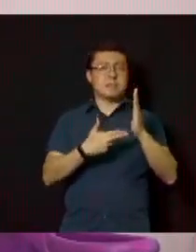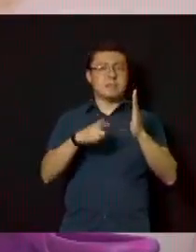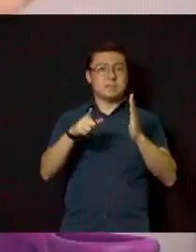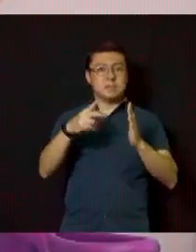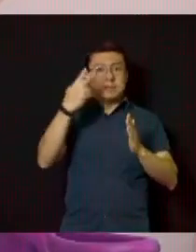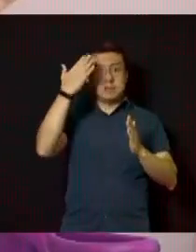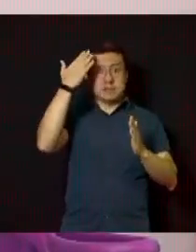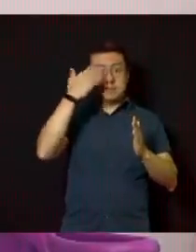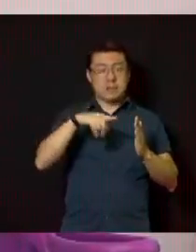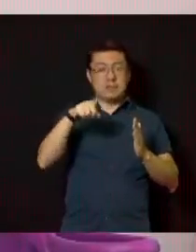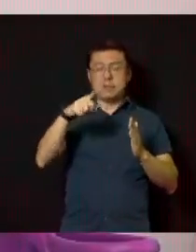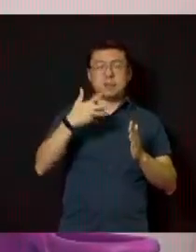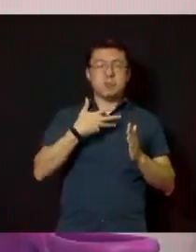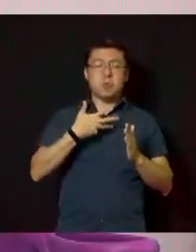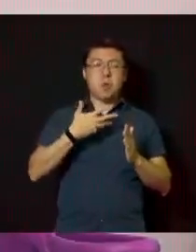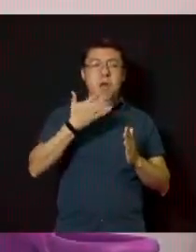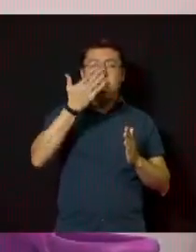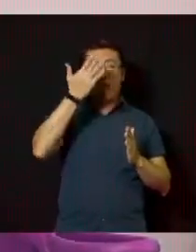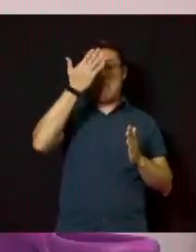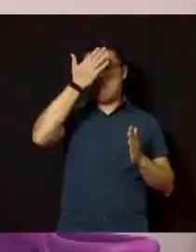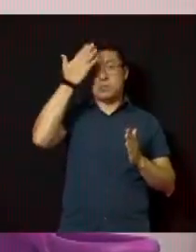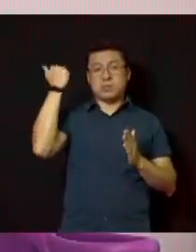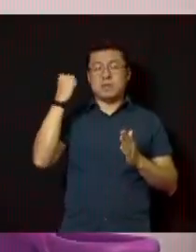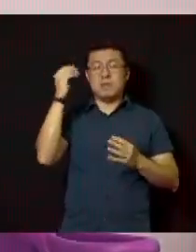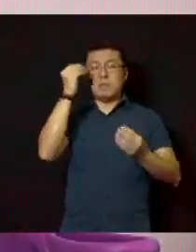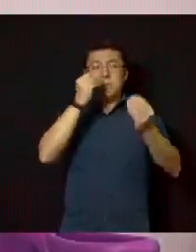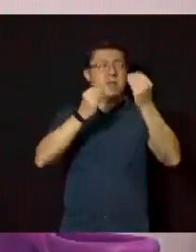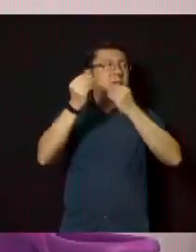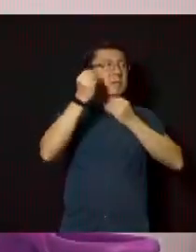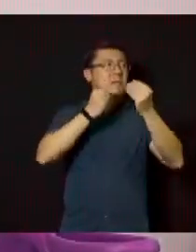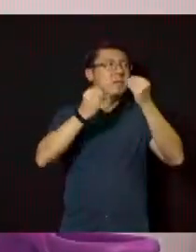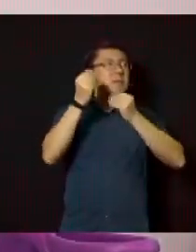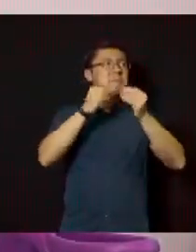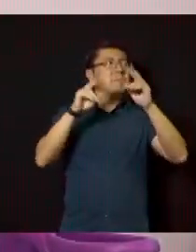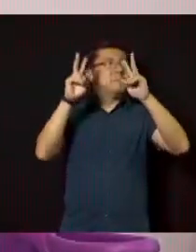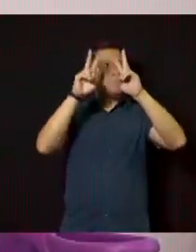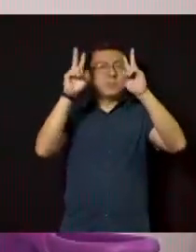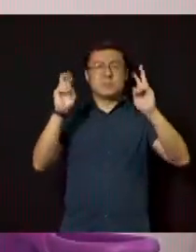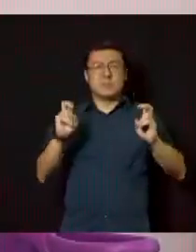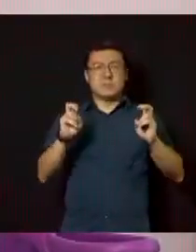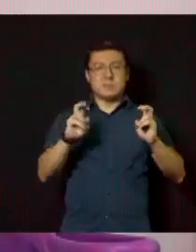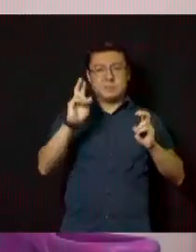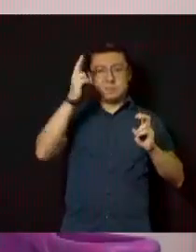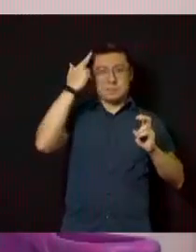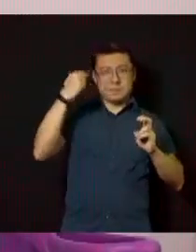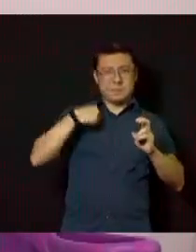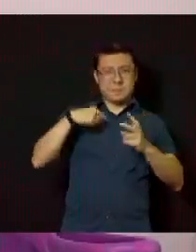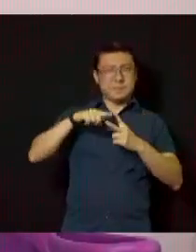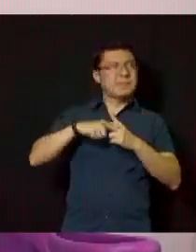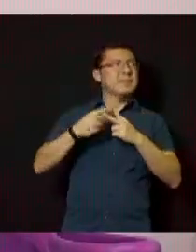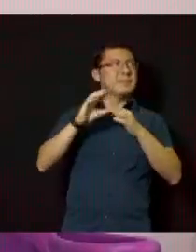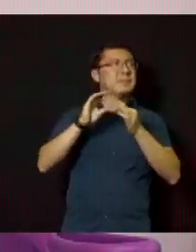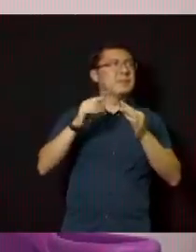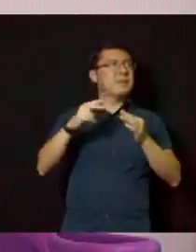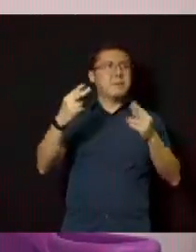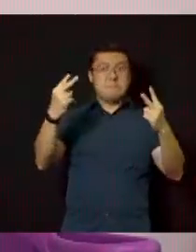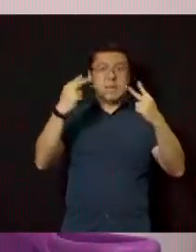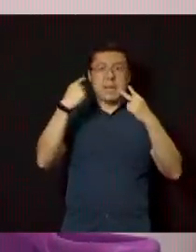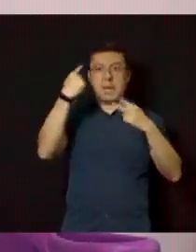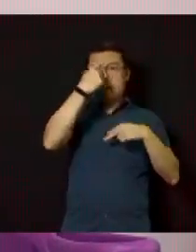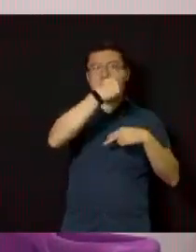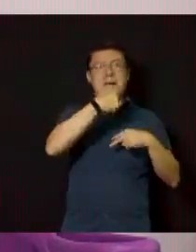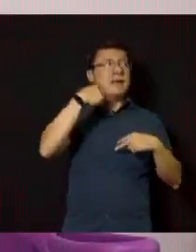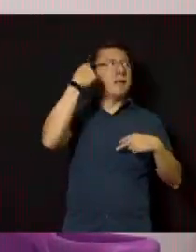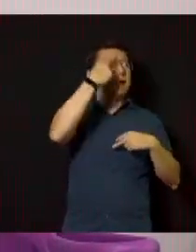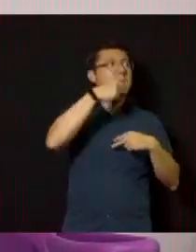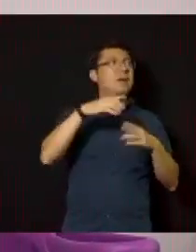ni idea de maquillarme, nada. Lo básico, como se los comenté al comienzo de la presentación de mi charla, pero yo quiero que vean mi maquillaje y todo esto lo he